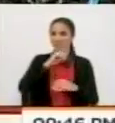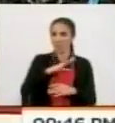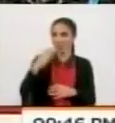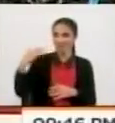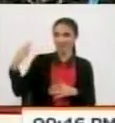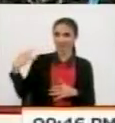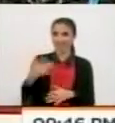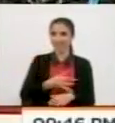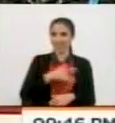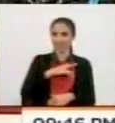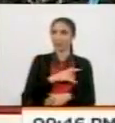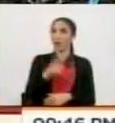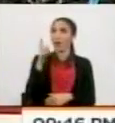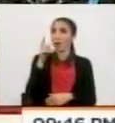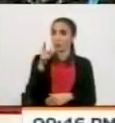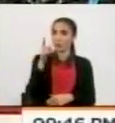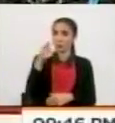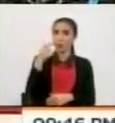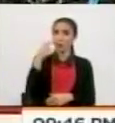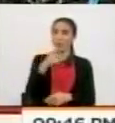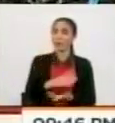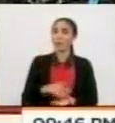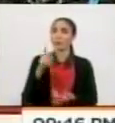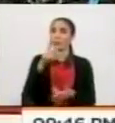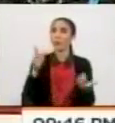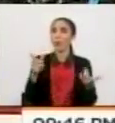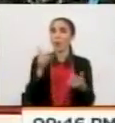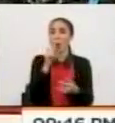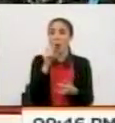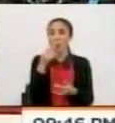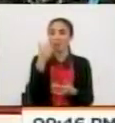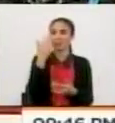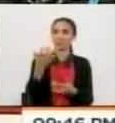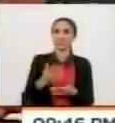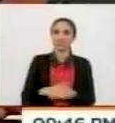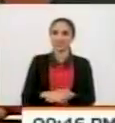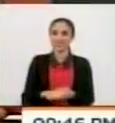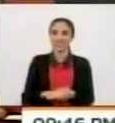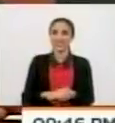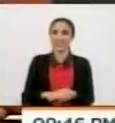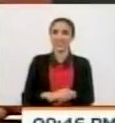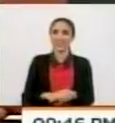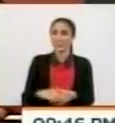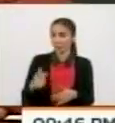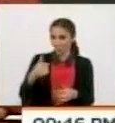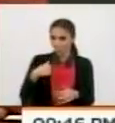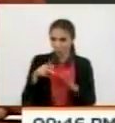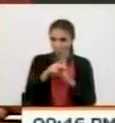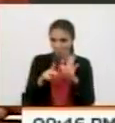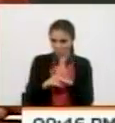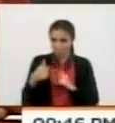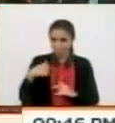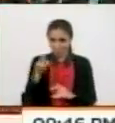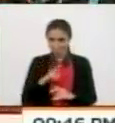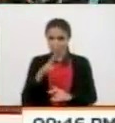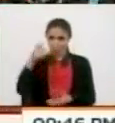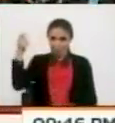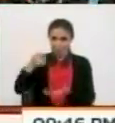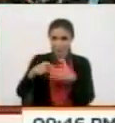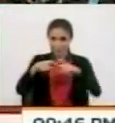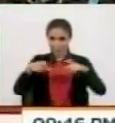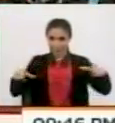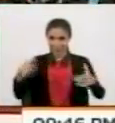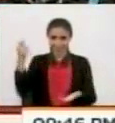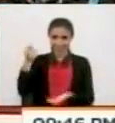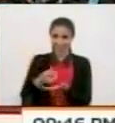un troglodita, yo no. Bueno, pero yo debo aclarar... Yo en mi programa no uso esto. Presidente, debo aclarar ante la Comunidad